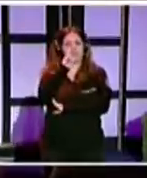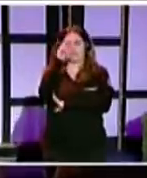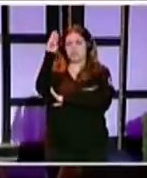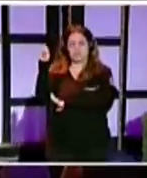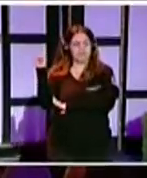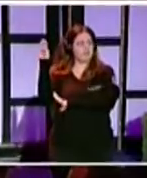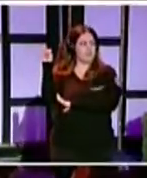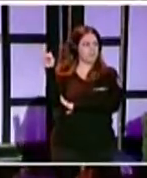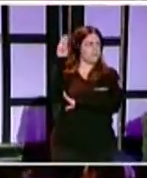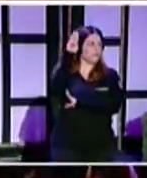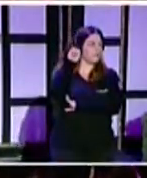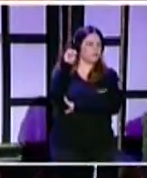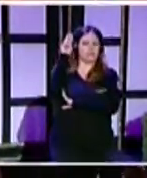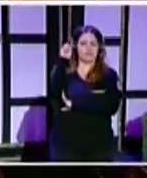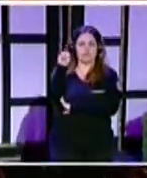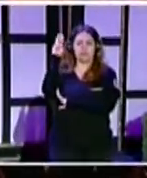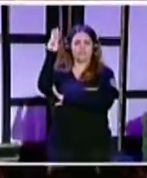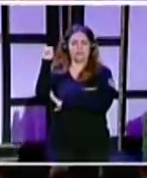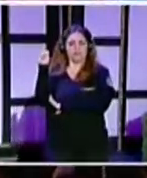Ellos, los Legamineros.